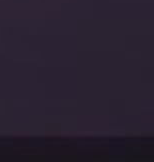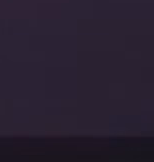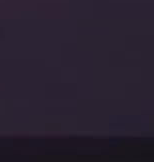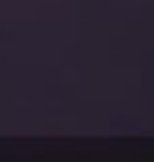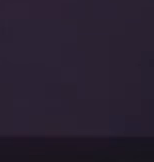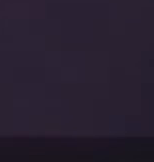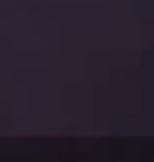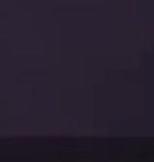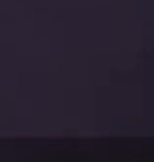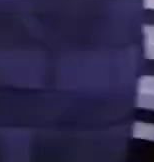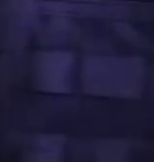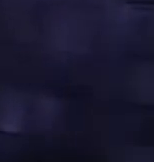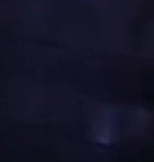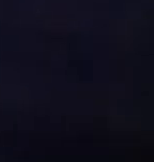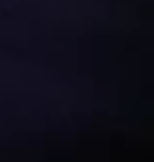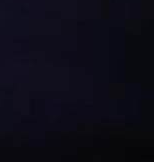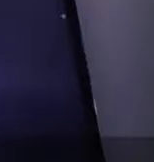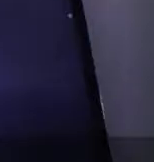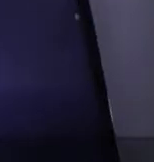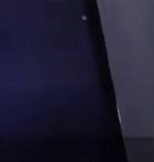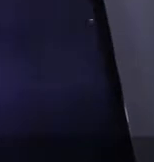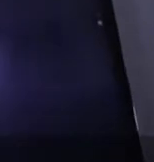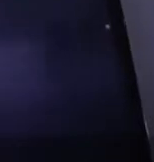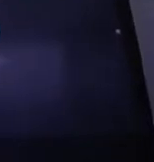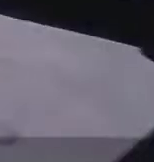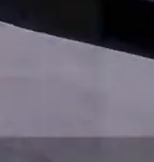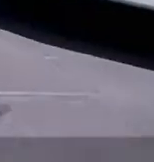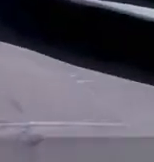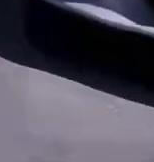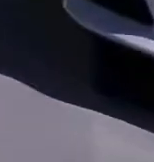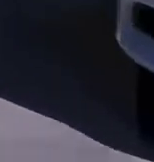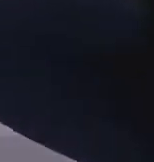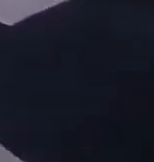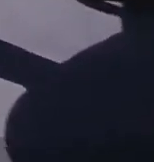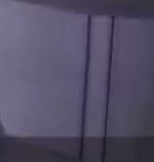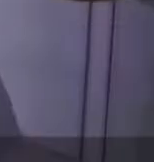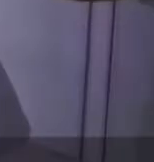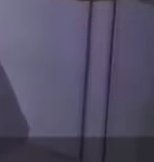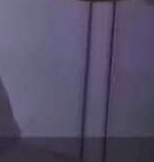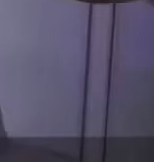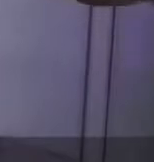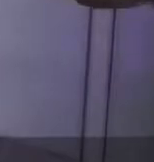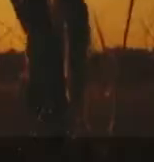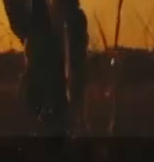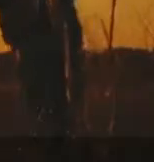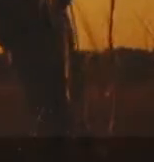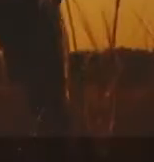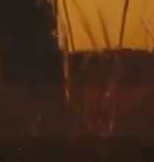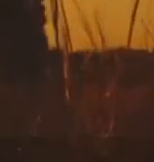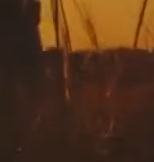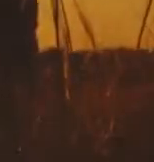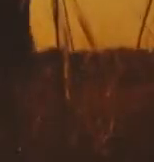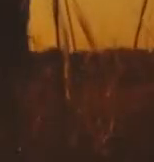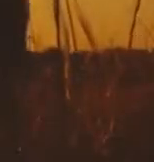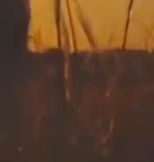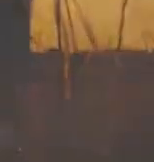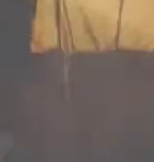de apoyo a estados y municipios para fortalecerlos en su ámbito y se respeten los derechos